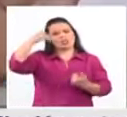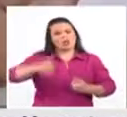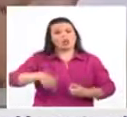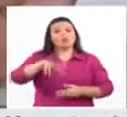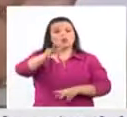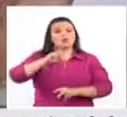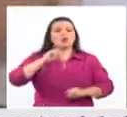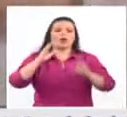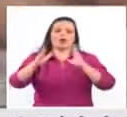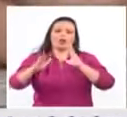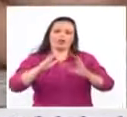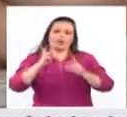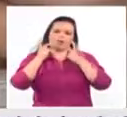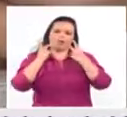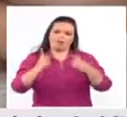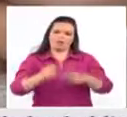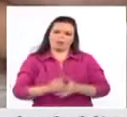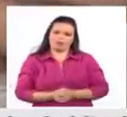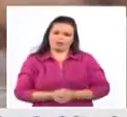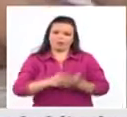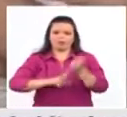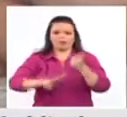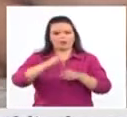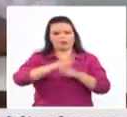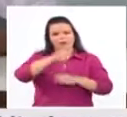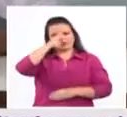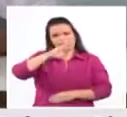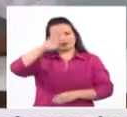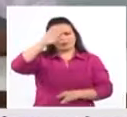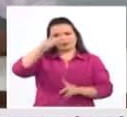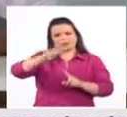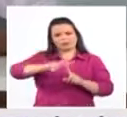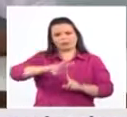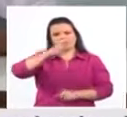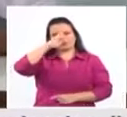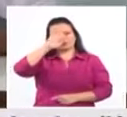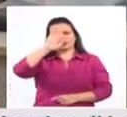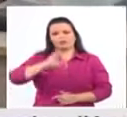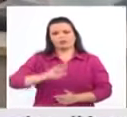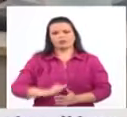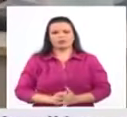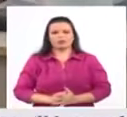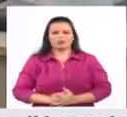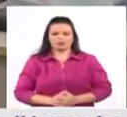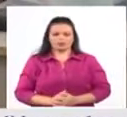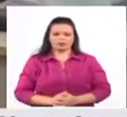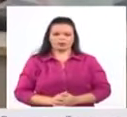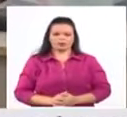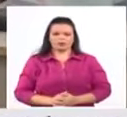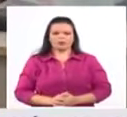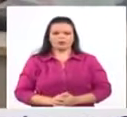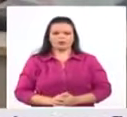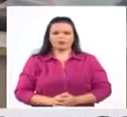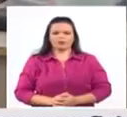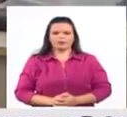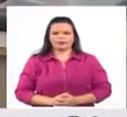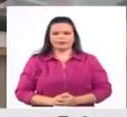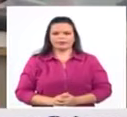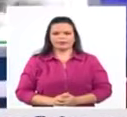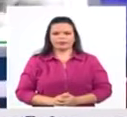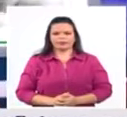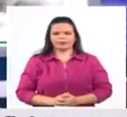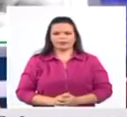vidas. Desde Santiago de Cuba, Zuleik Dofurnó y Carla Camila del Río, Sistema Informativo de la Televisión